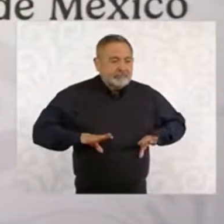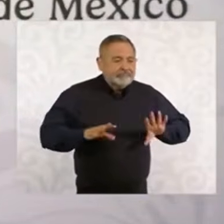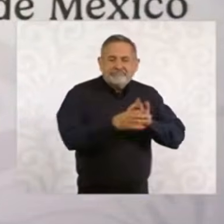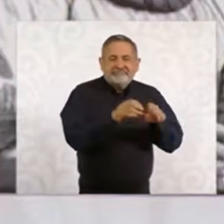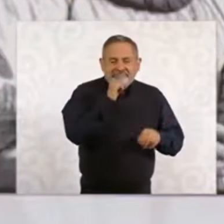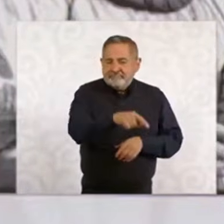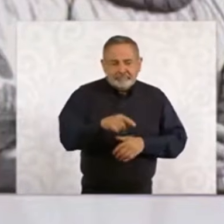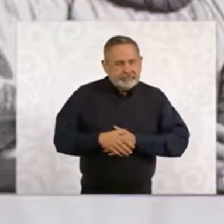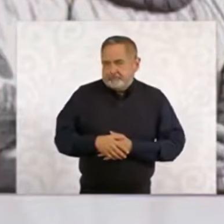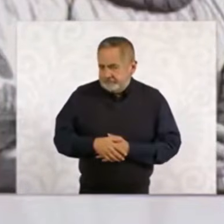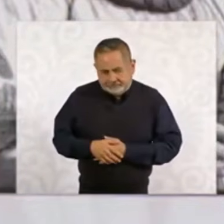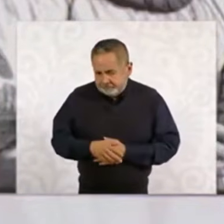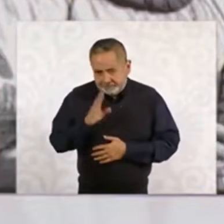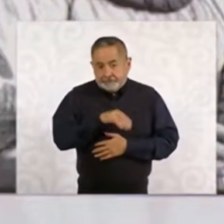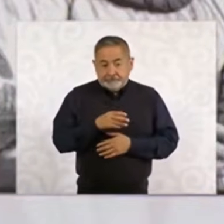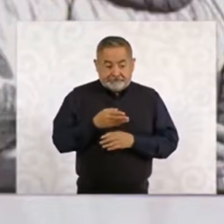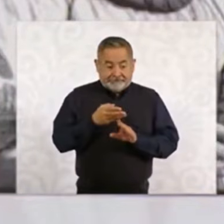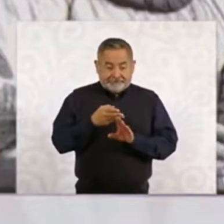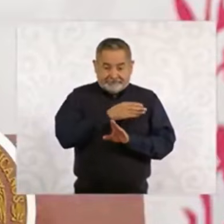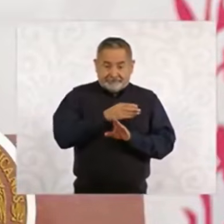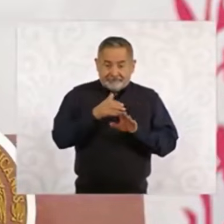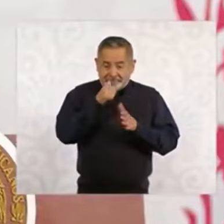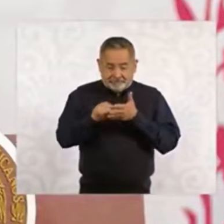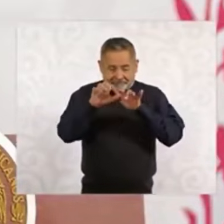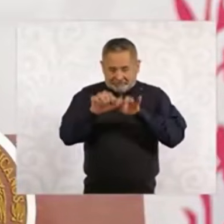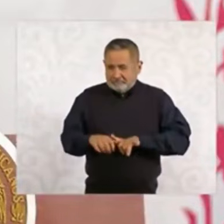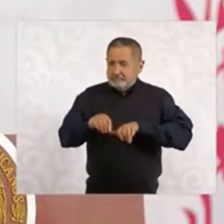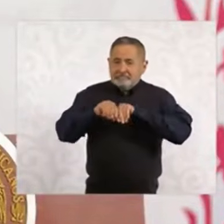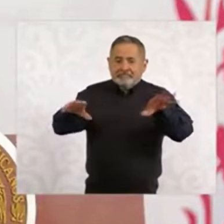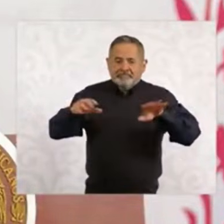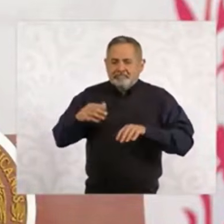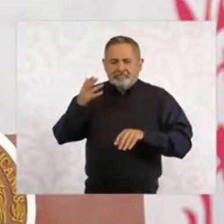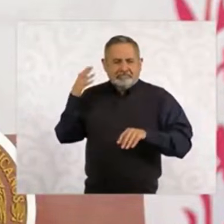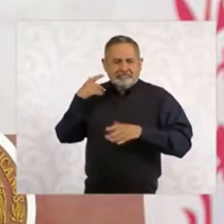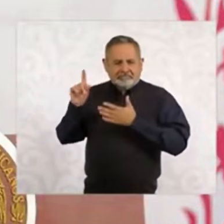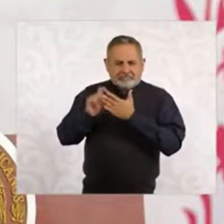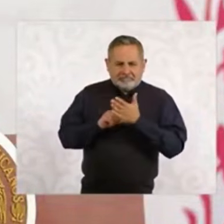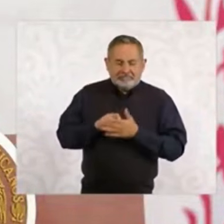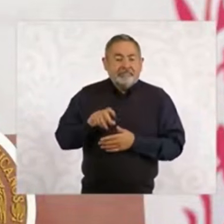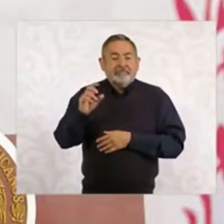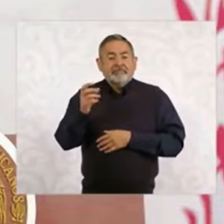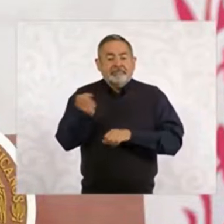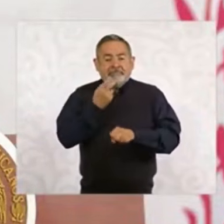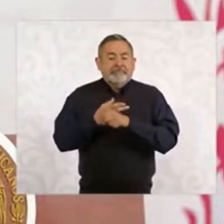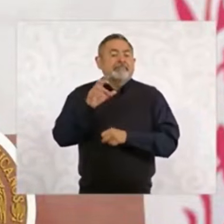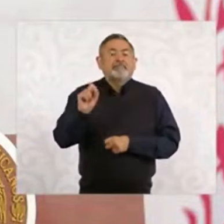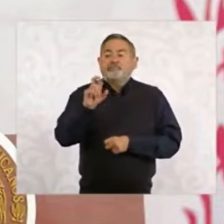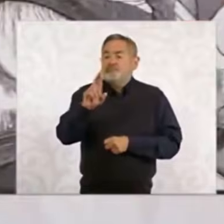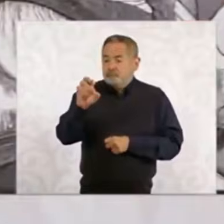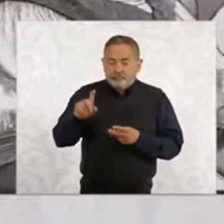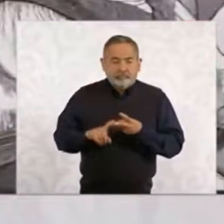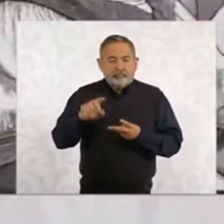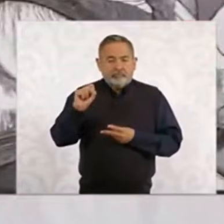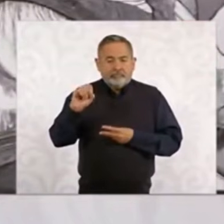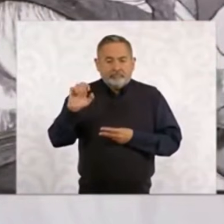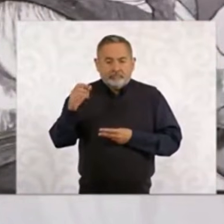Hubo un documento previo que se presentó hace algunos meses. Relaciones Exteriores y Gobernación enviaron